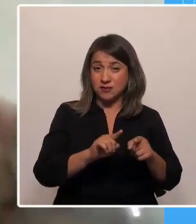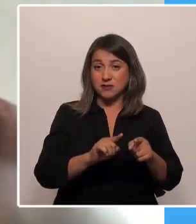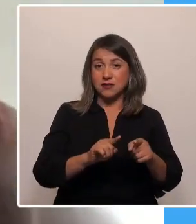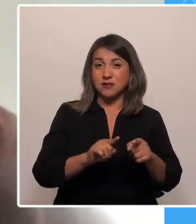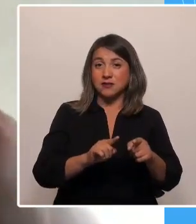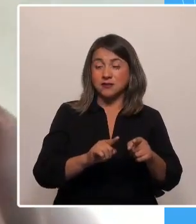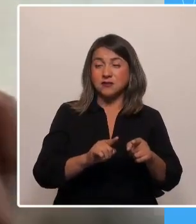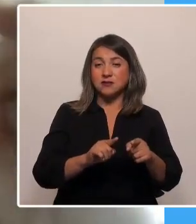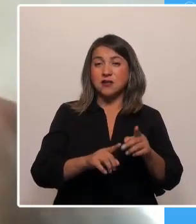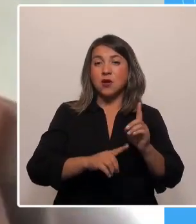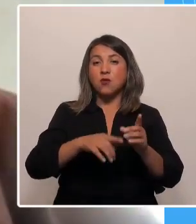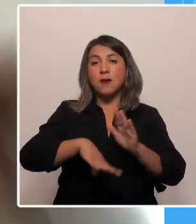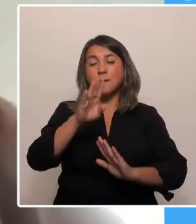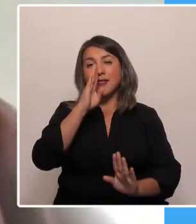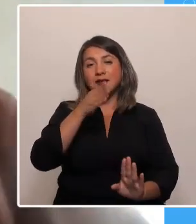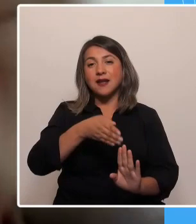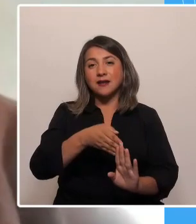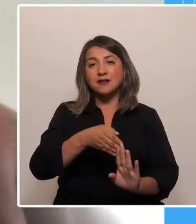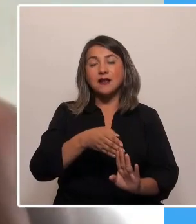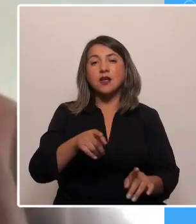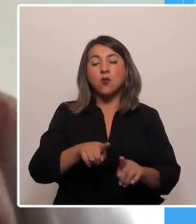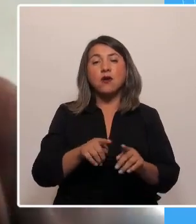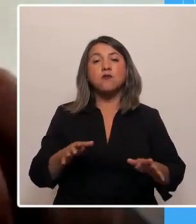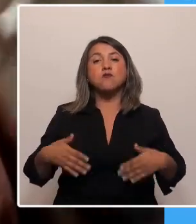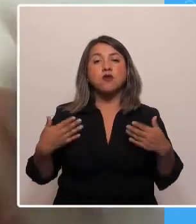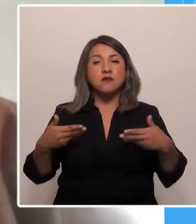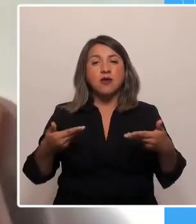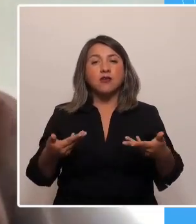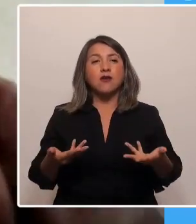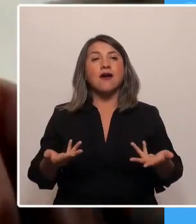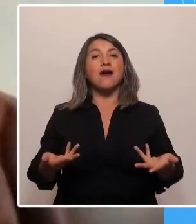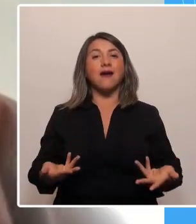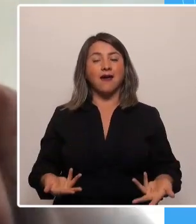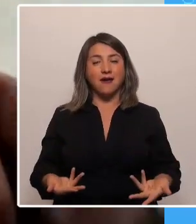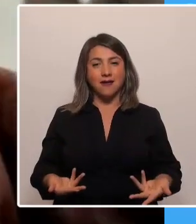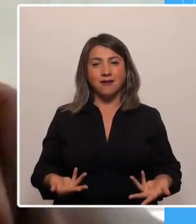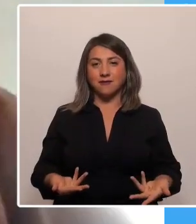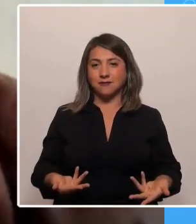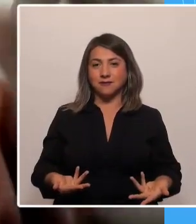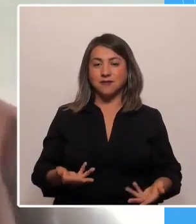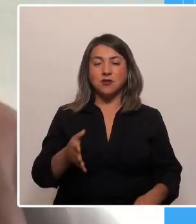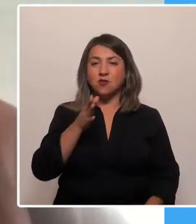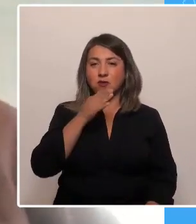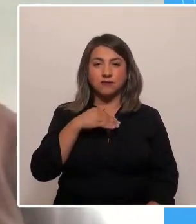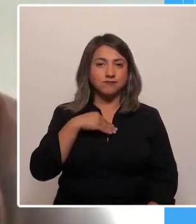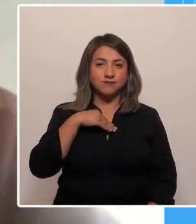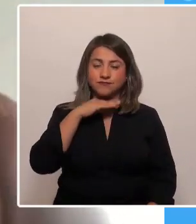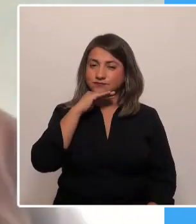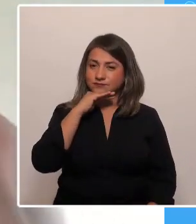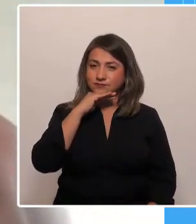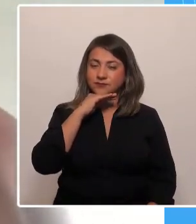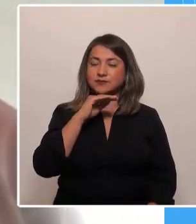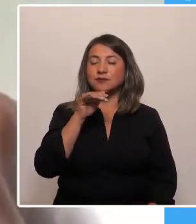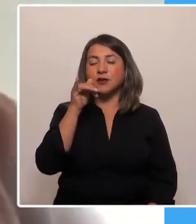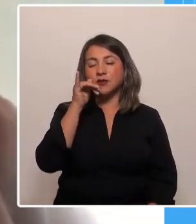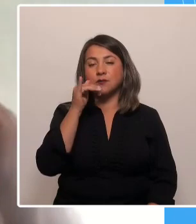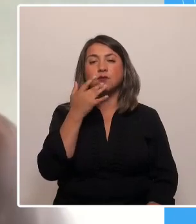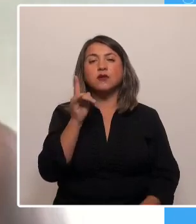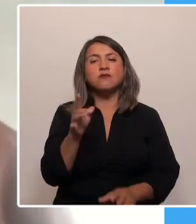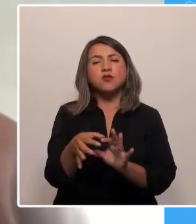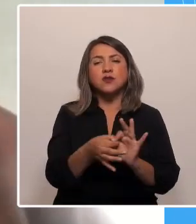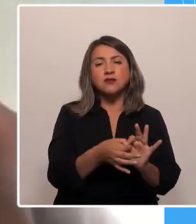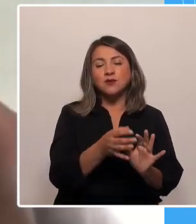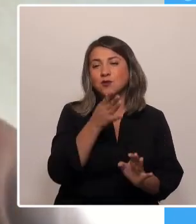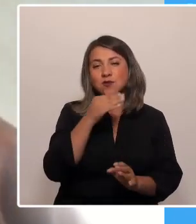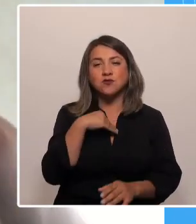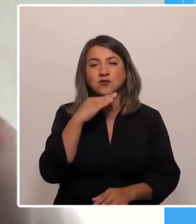algunas más directamente que otras, están motivados justamente porque no se han satisfecho los derechos sociales. De manera que hoy día estamos